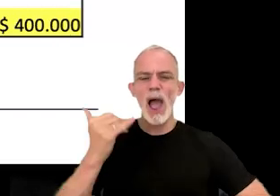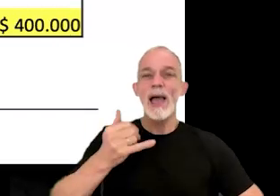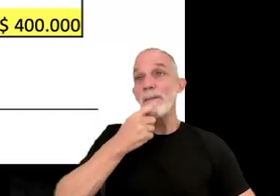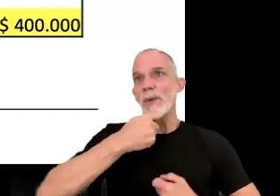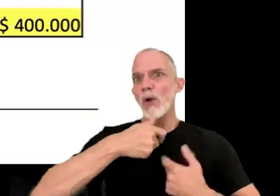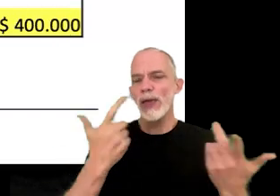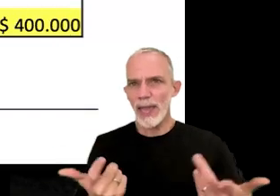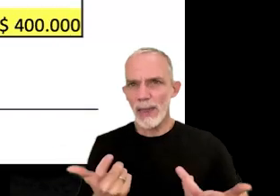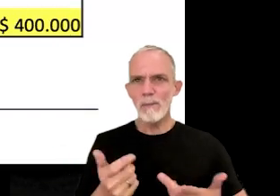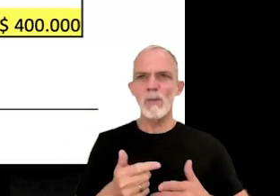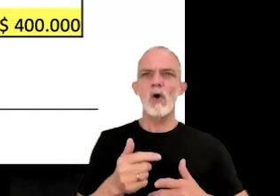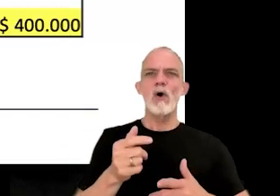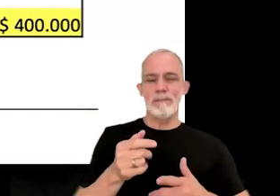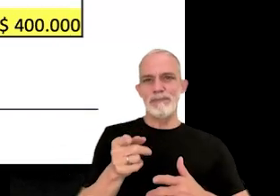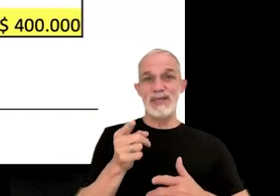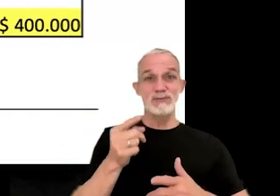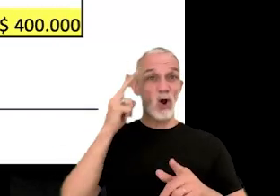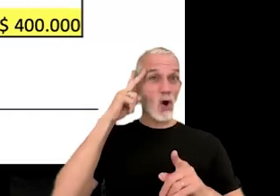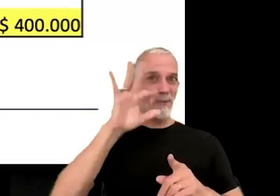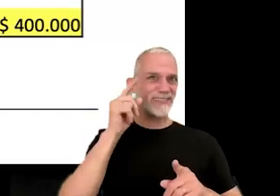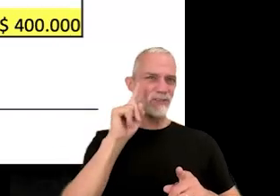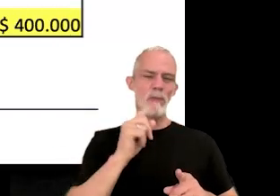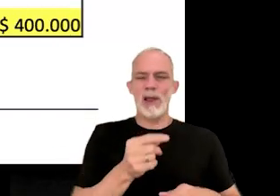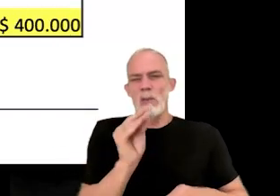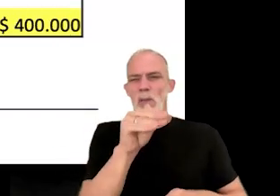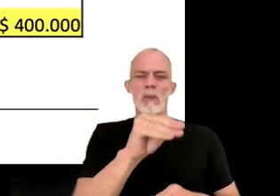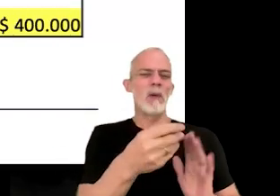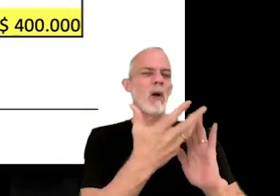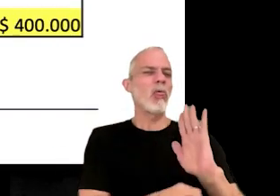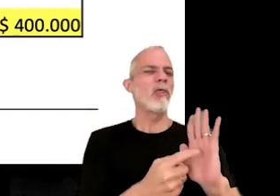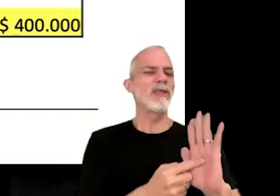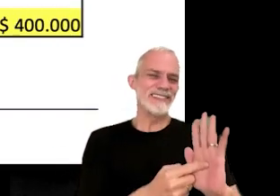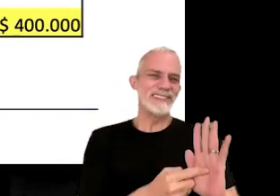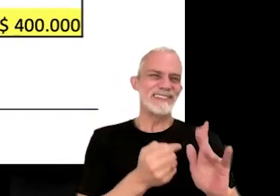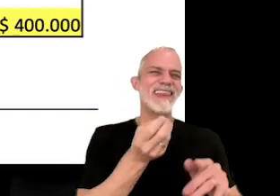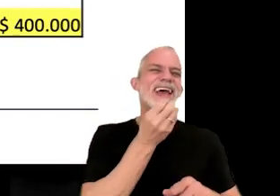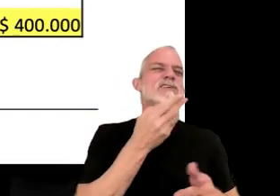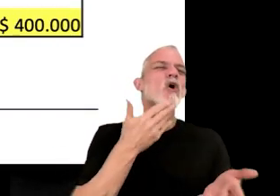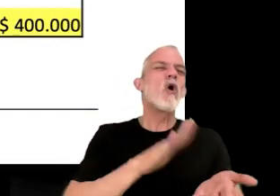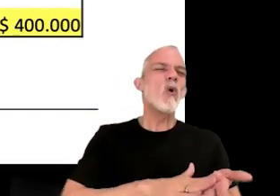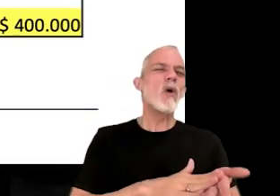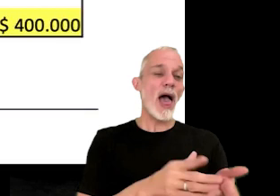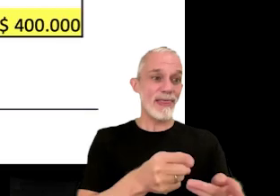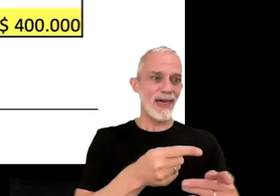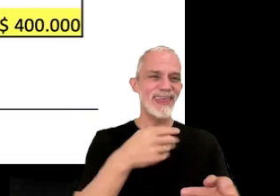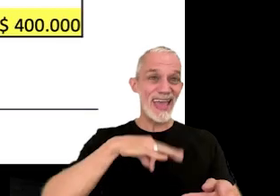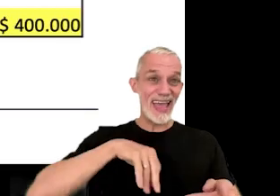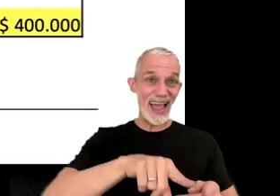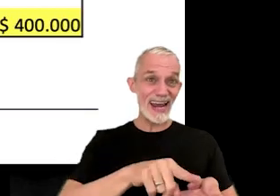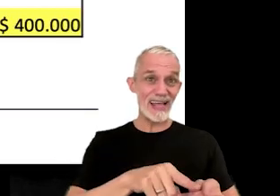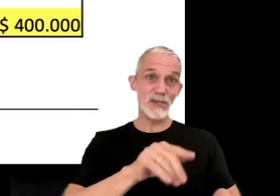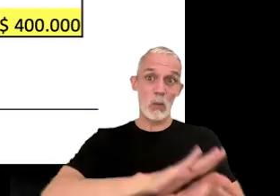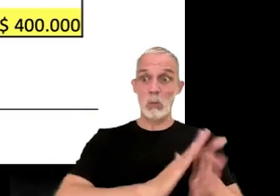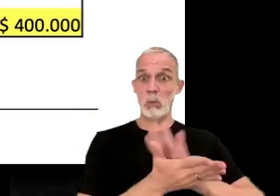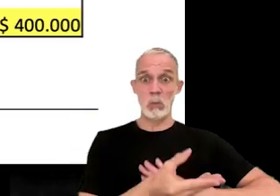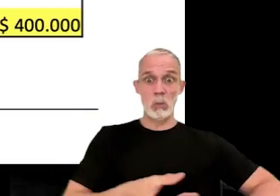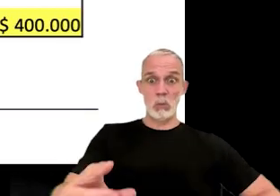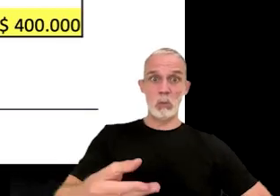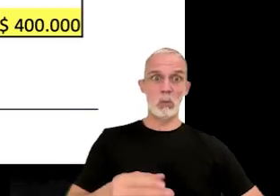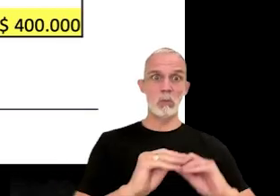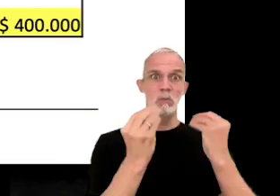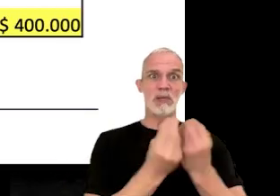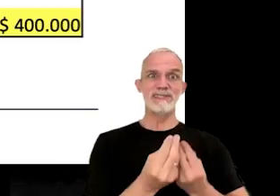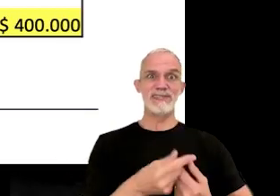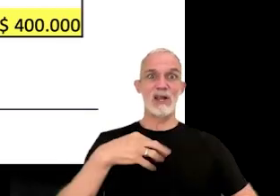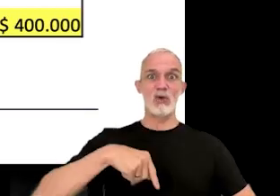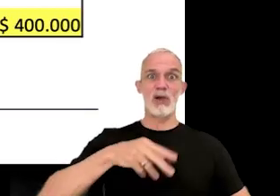ejemplo, que esos 900.000 pesos en la declaración jurada de ganancias me estarían cancelando el saldo en ganancias